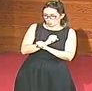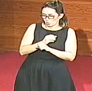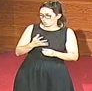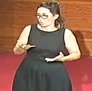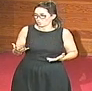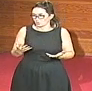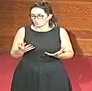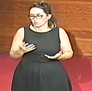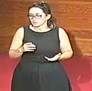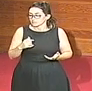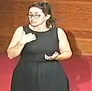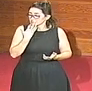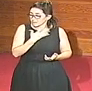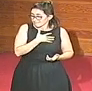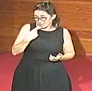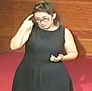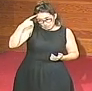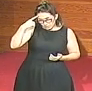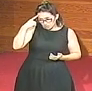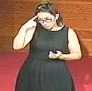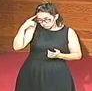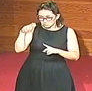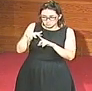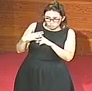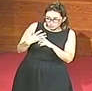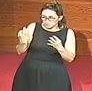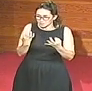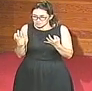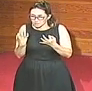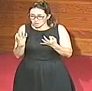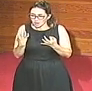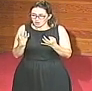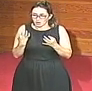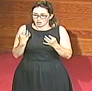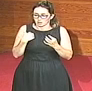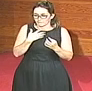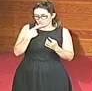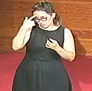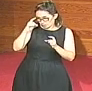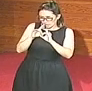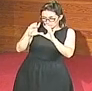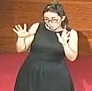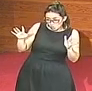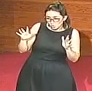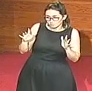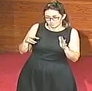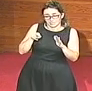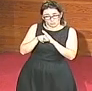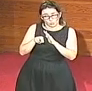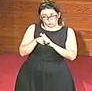está claro. Y para saber qué está pasando y dilucidar todo eso, se necesitan